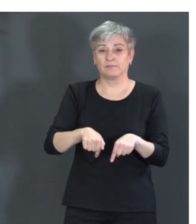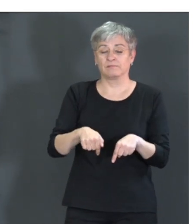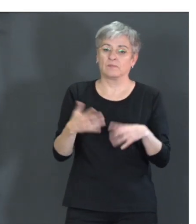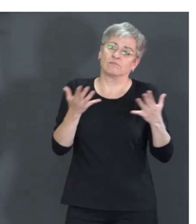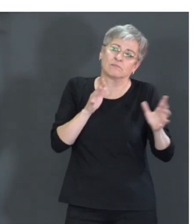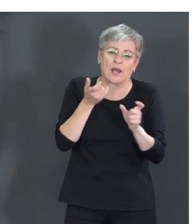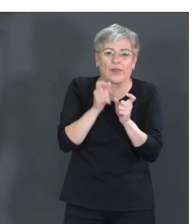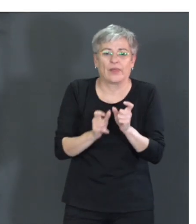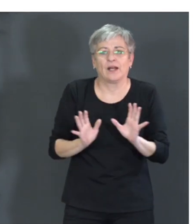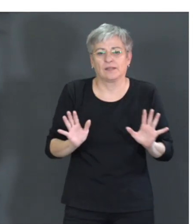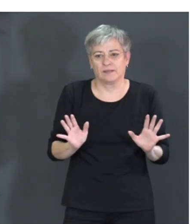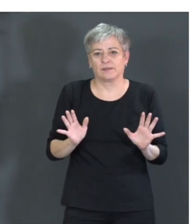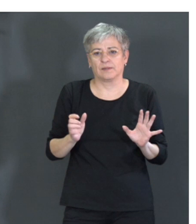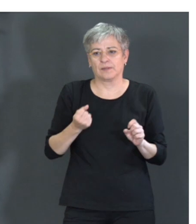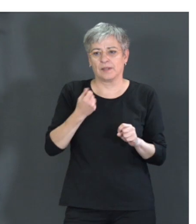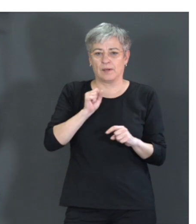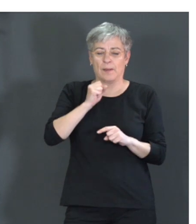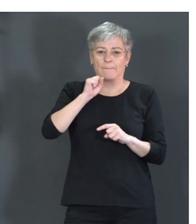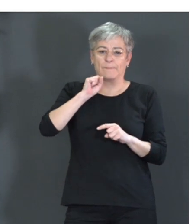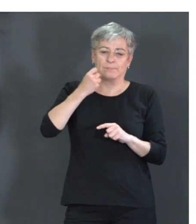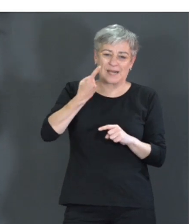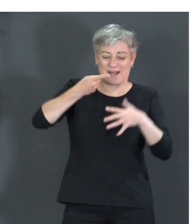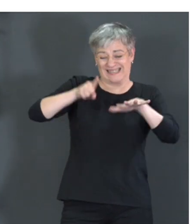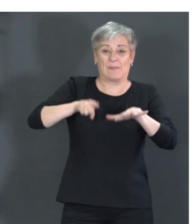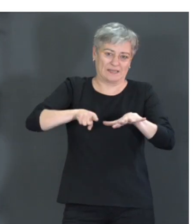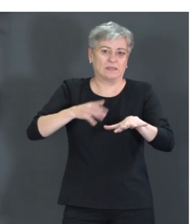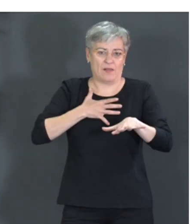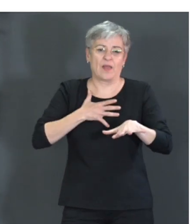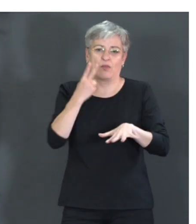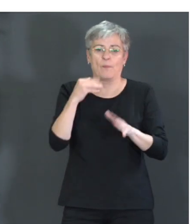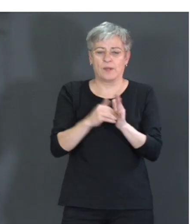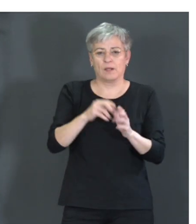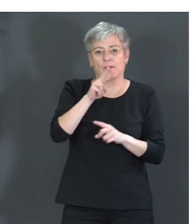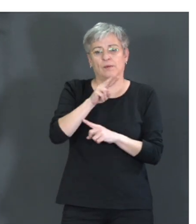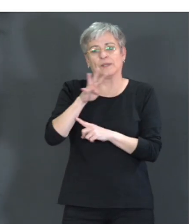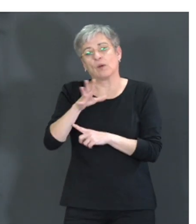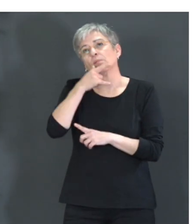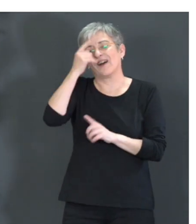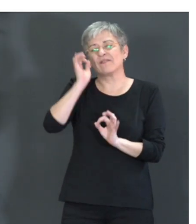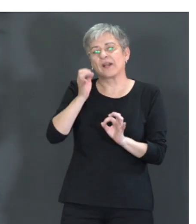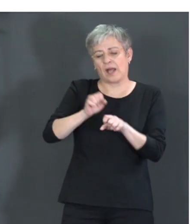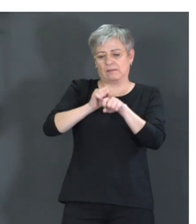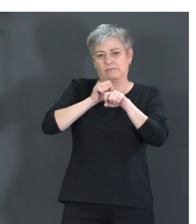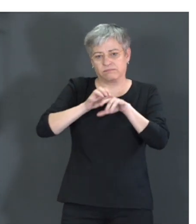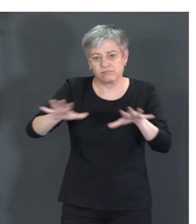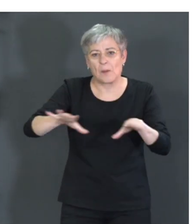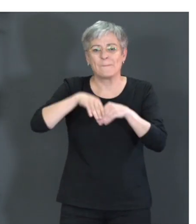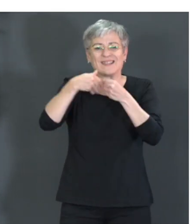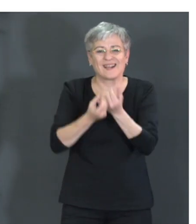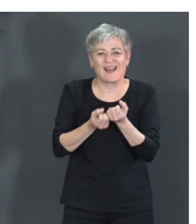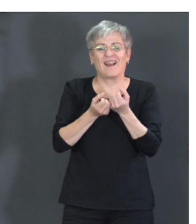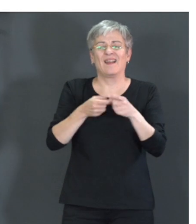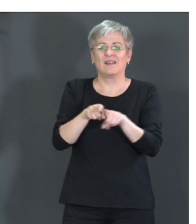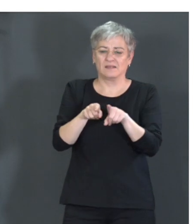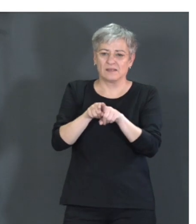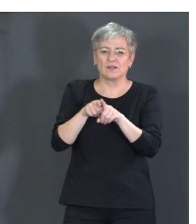estos datos los tenemos del primer semestre de 2024, ¿de acuerdo? Sí que es verdad que se aumenta la difusión con los materiales, con información sobre el